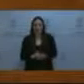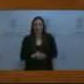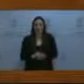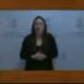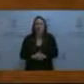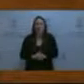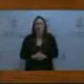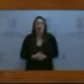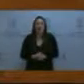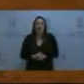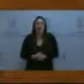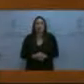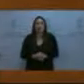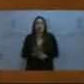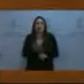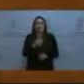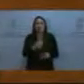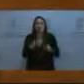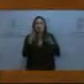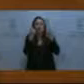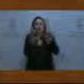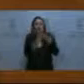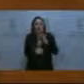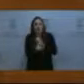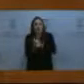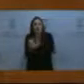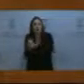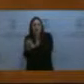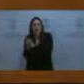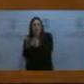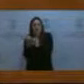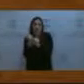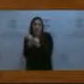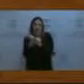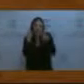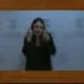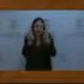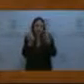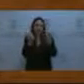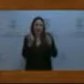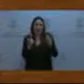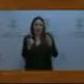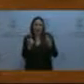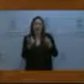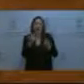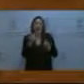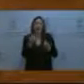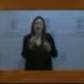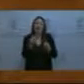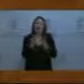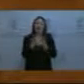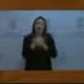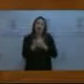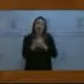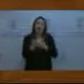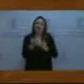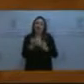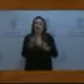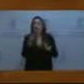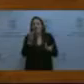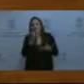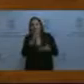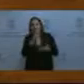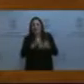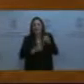Y estamos tratando de que se mantenga el empleo también, y en circunstancias excepcionales se podrá mantener a más de 2